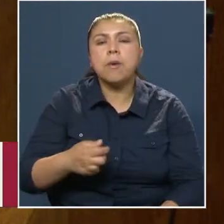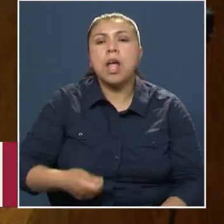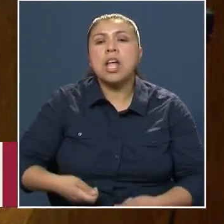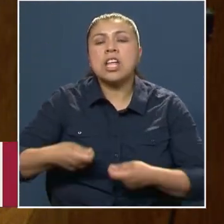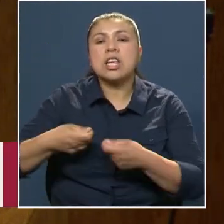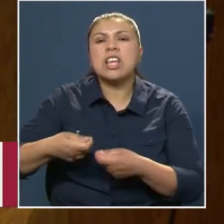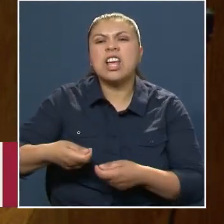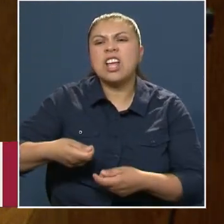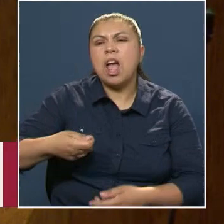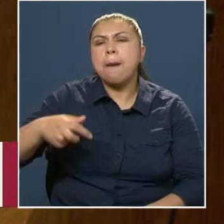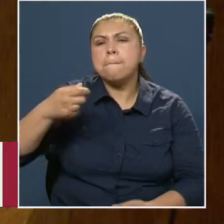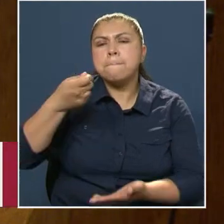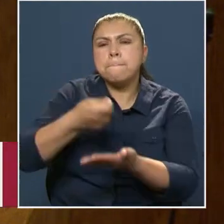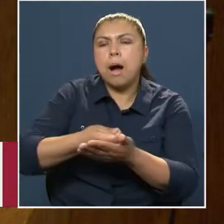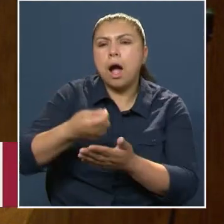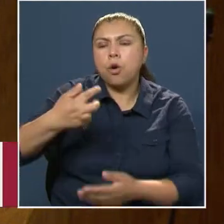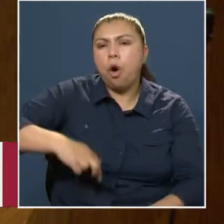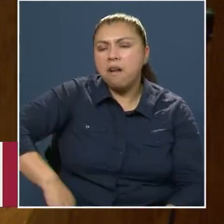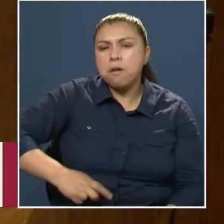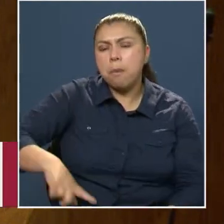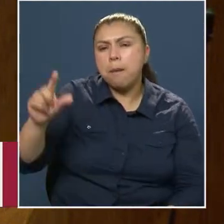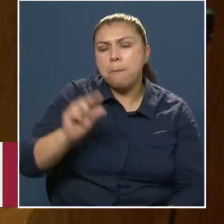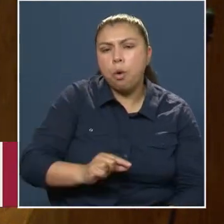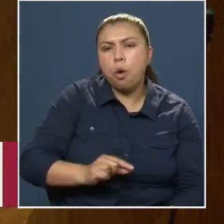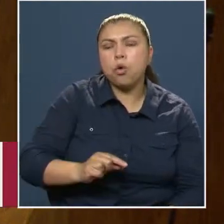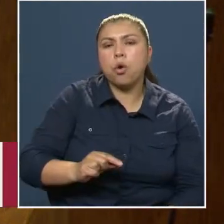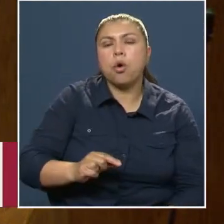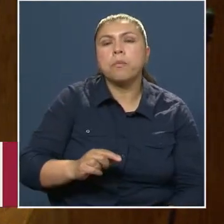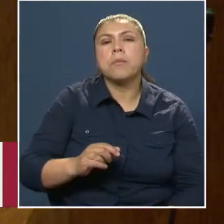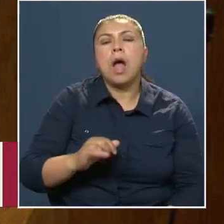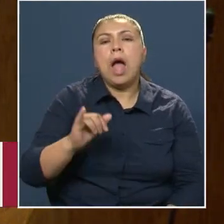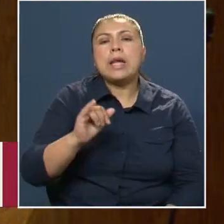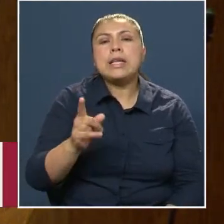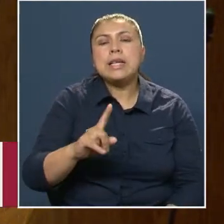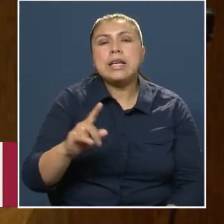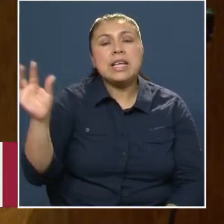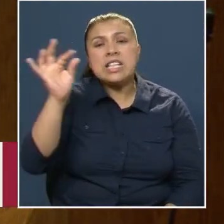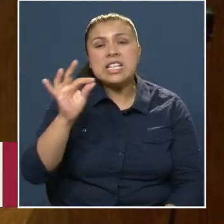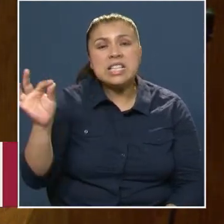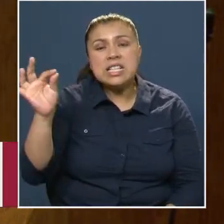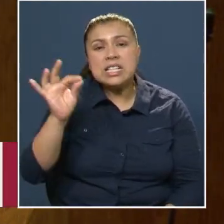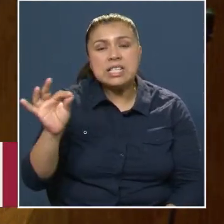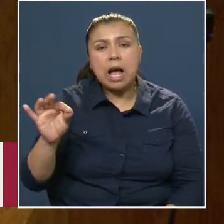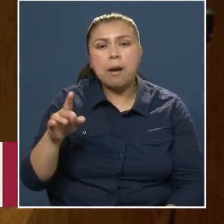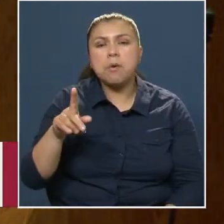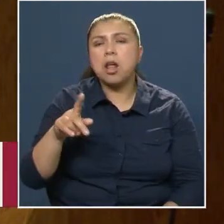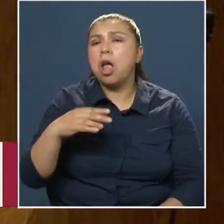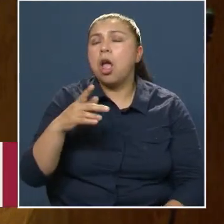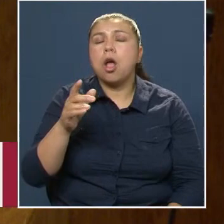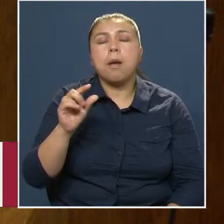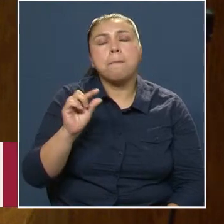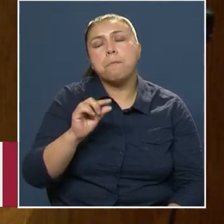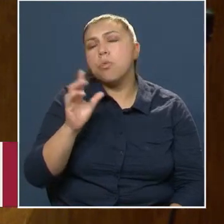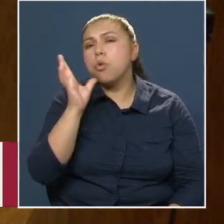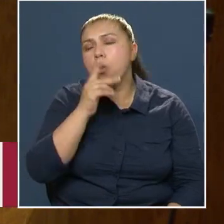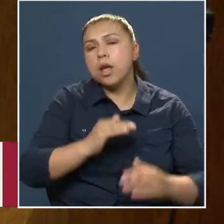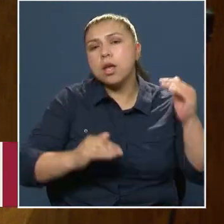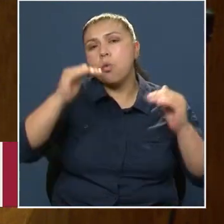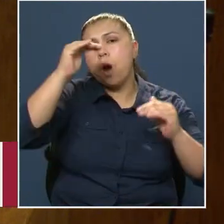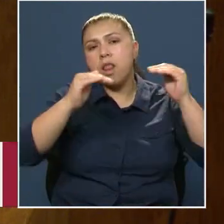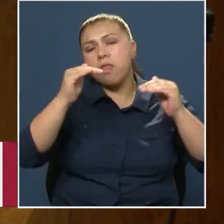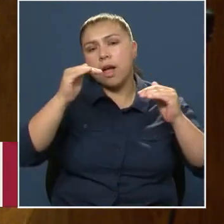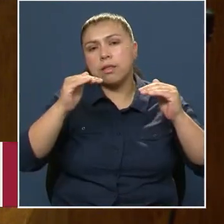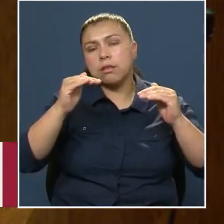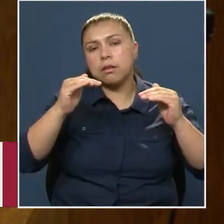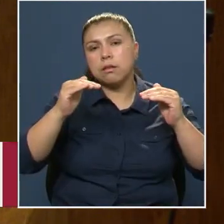jubilados, a las ISAPRES que les niegan a las mujeres el derecho a la salud en igualdad de condiciones. Significa ser